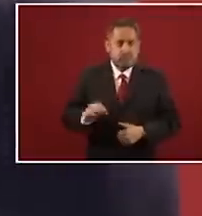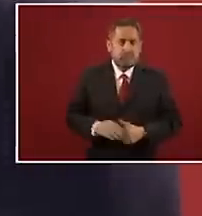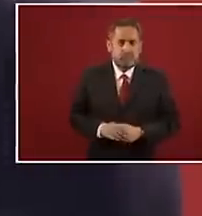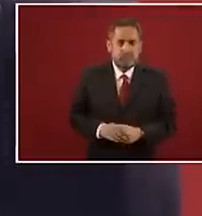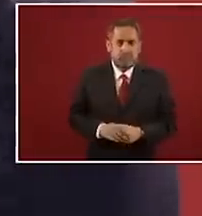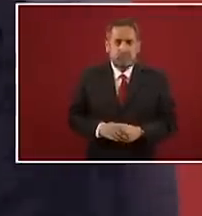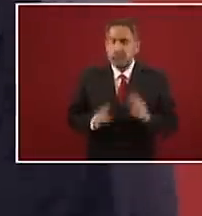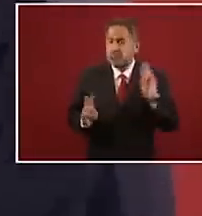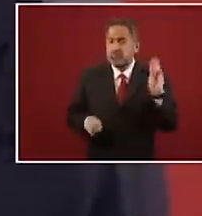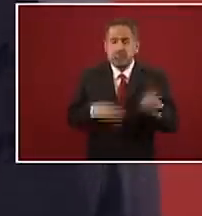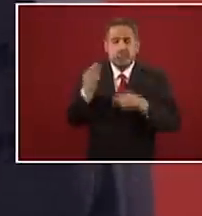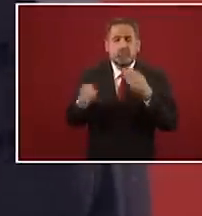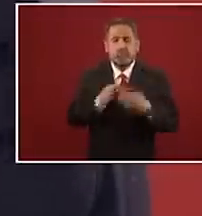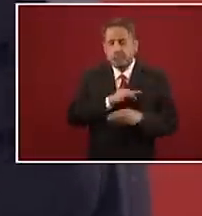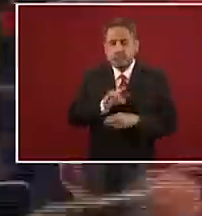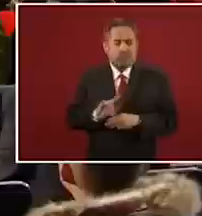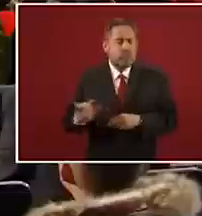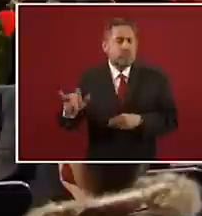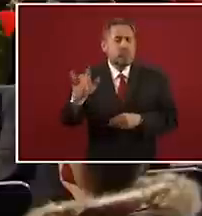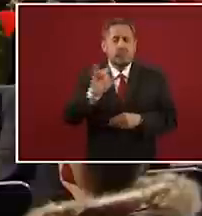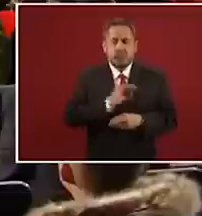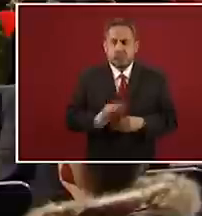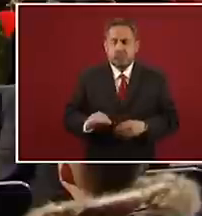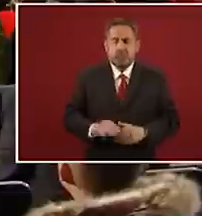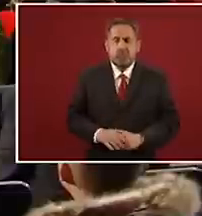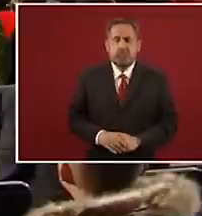Es todo el mundo.